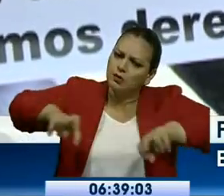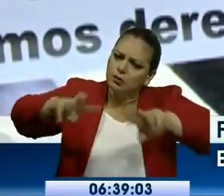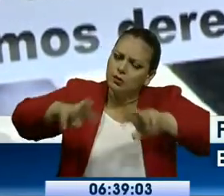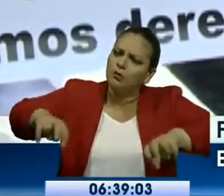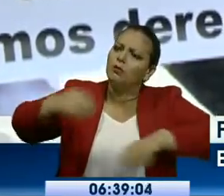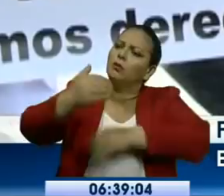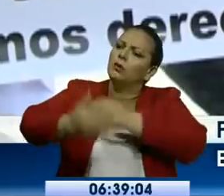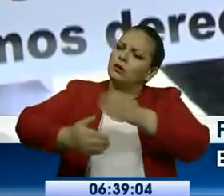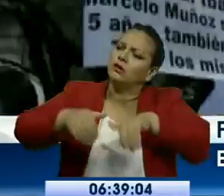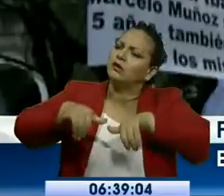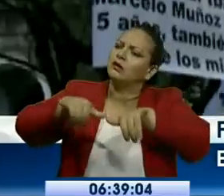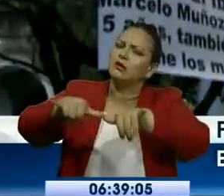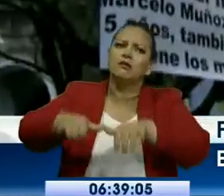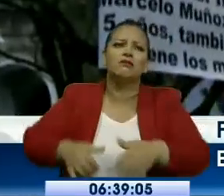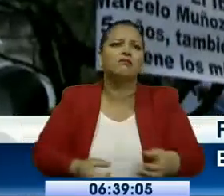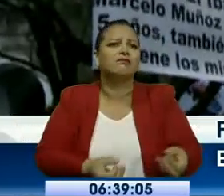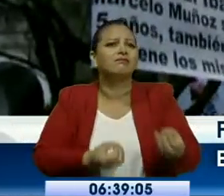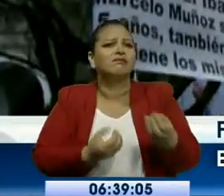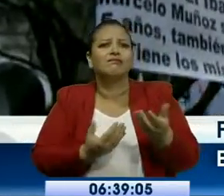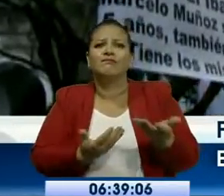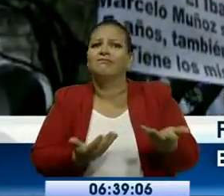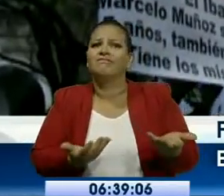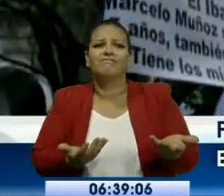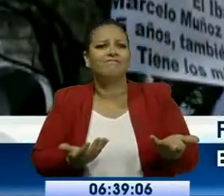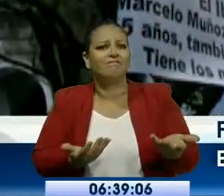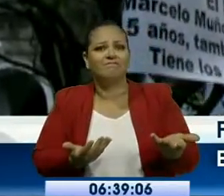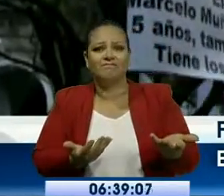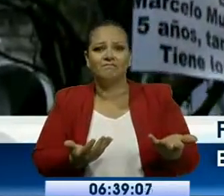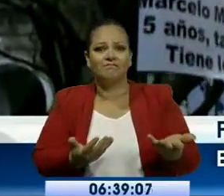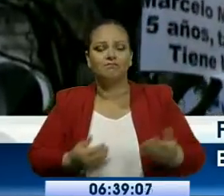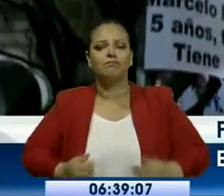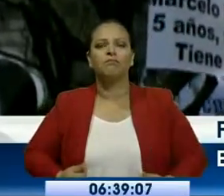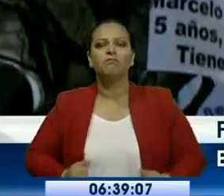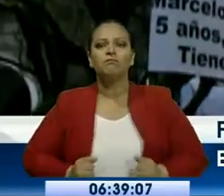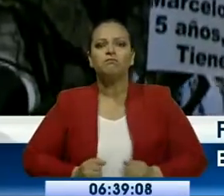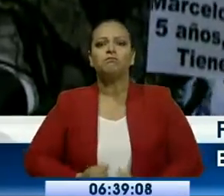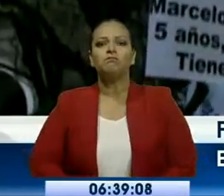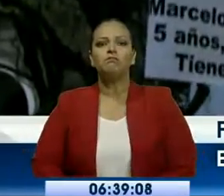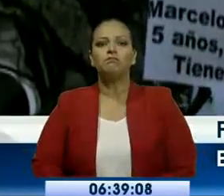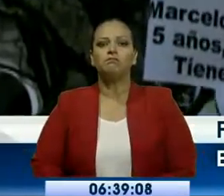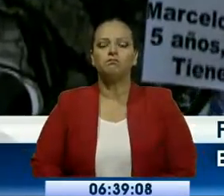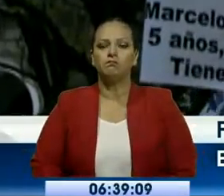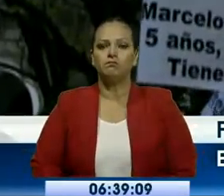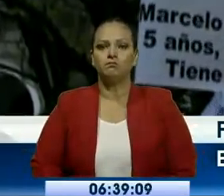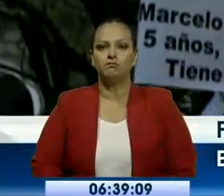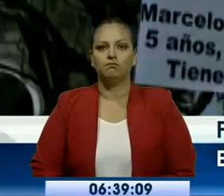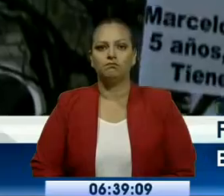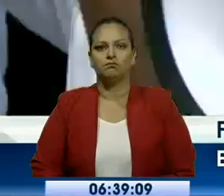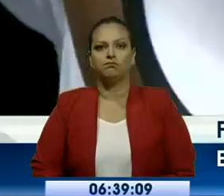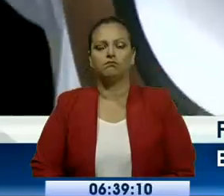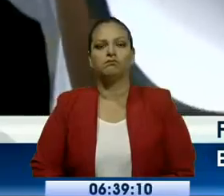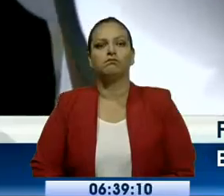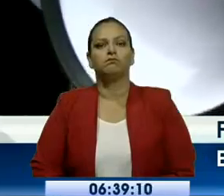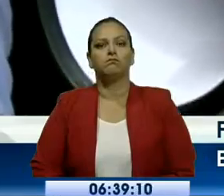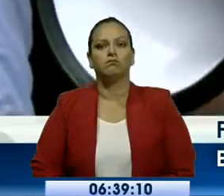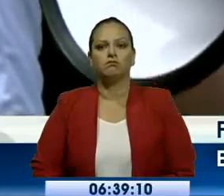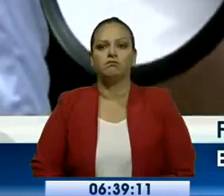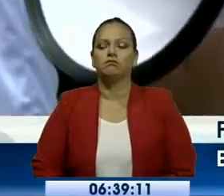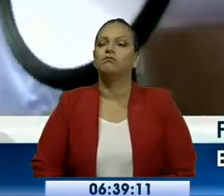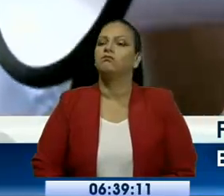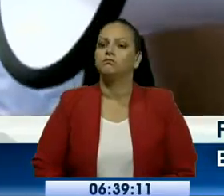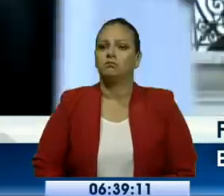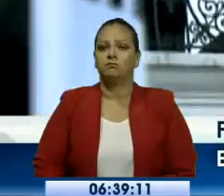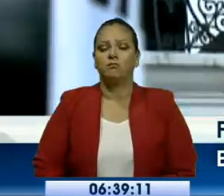no sabemos nada. A pesar de que dicen que seguramente guardar silencio mientras duraban las negociaciones fue oportuno, ahora ya no